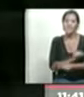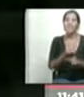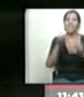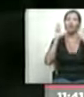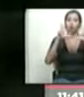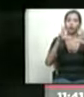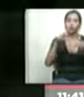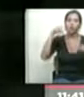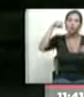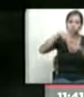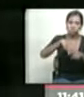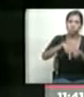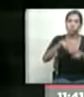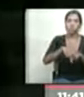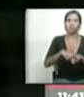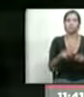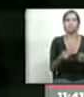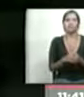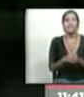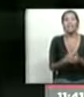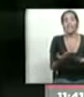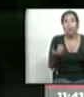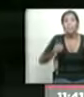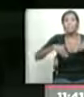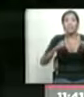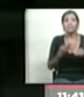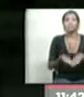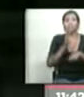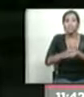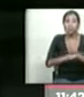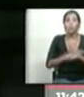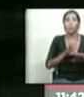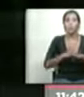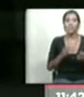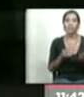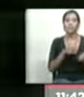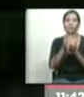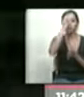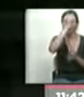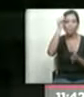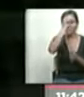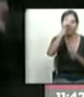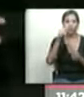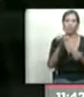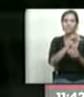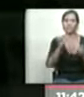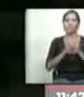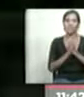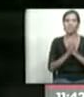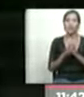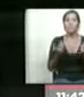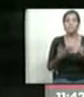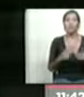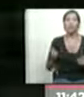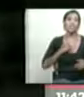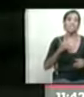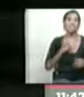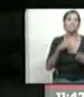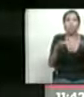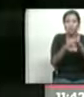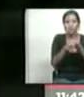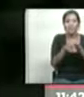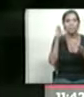en iglesias y hoteles de lujo. El hecho es aún más infame porque sucedió en un domingo de resurrección, mientras los cristianos, que son minoría en ese